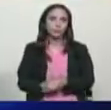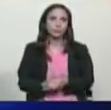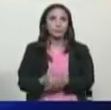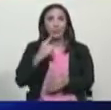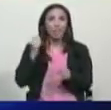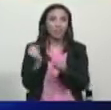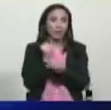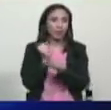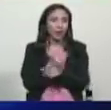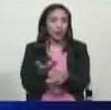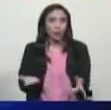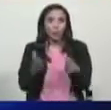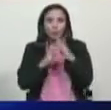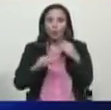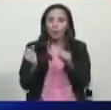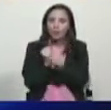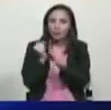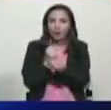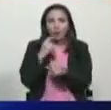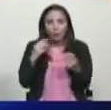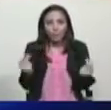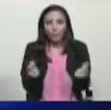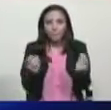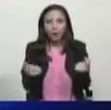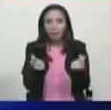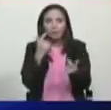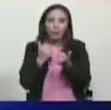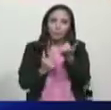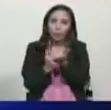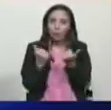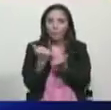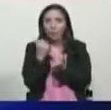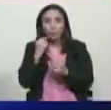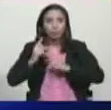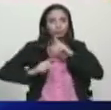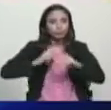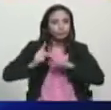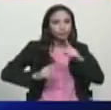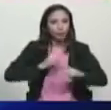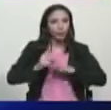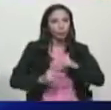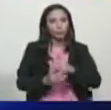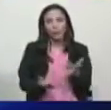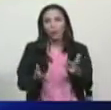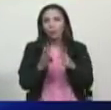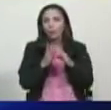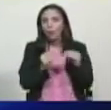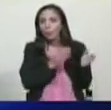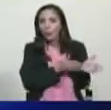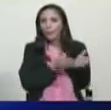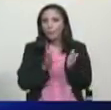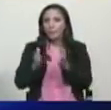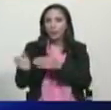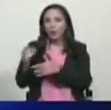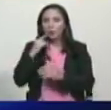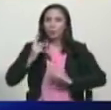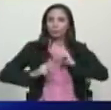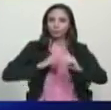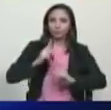Accionar las políticas gubernamentales para apoyar a los productores en todas las etapas de sus sistemas